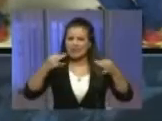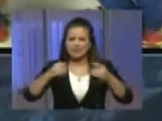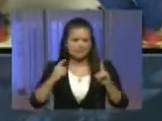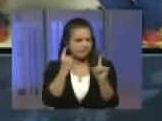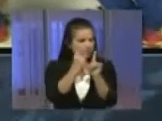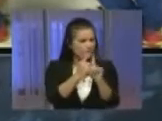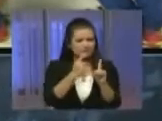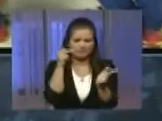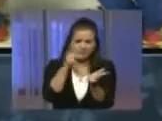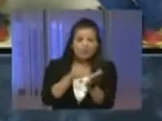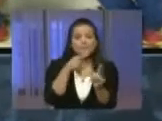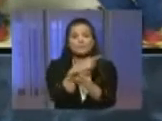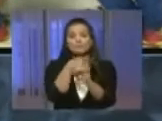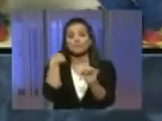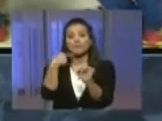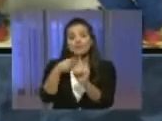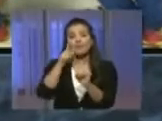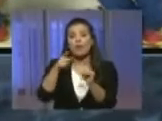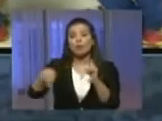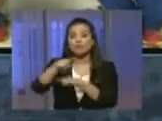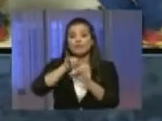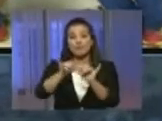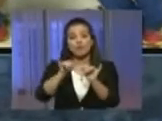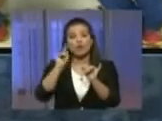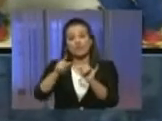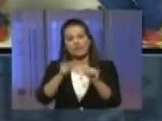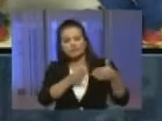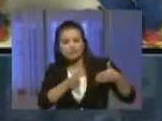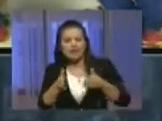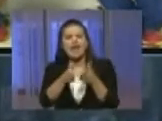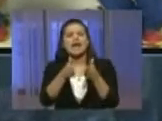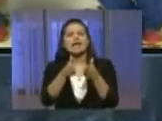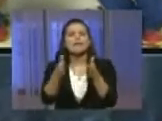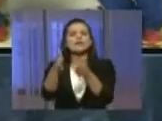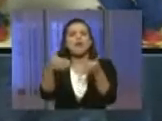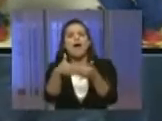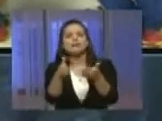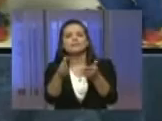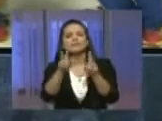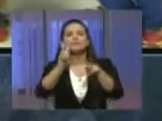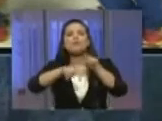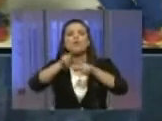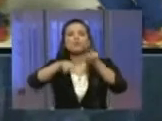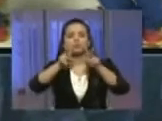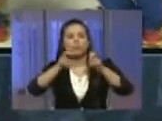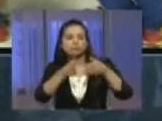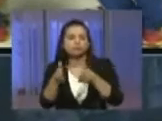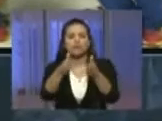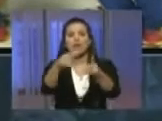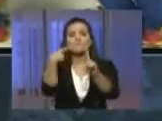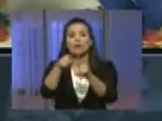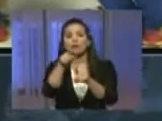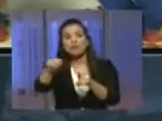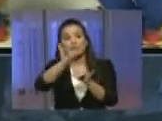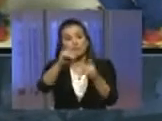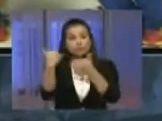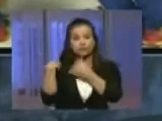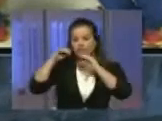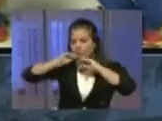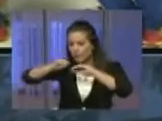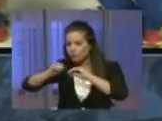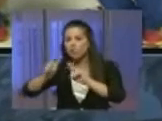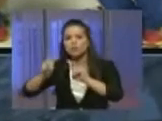ser también quienes abren el camino y convertirse en maestros en maestras de las nuevas generaciones a